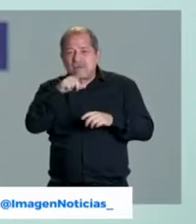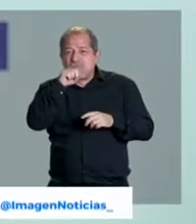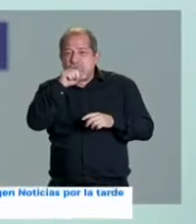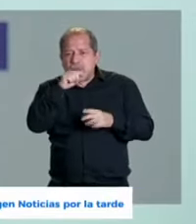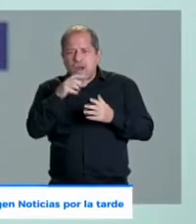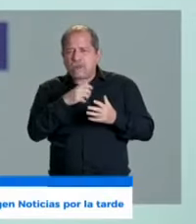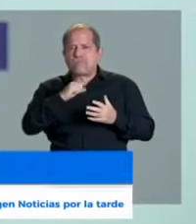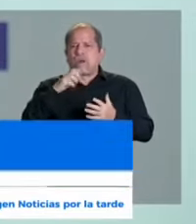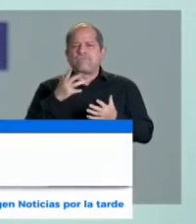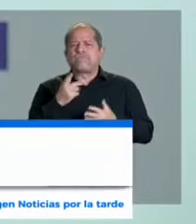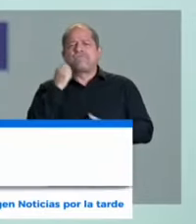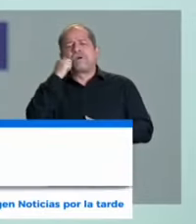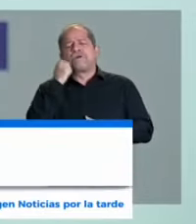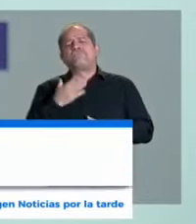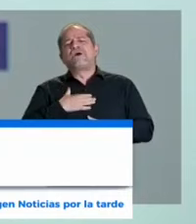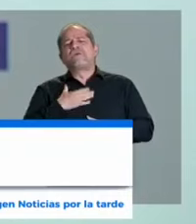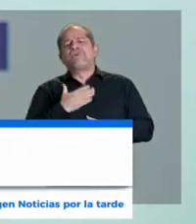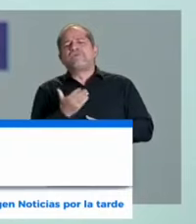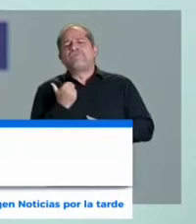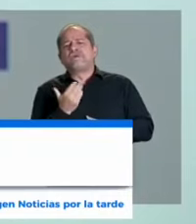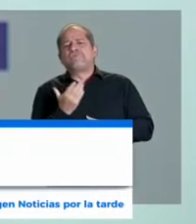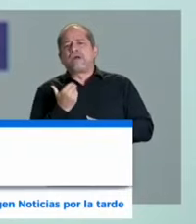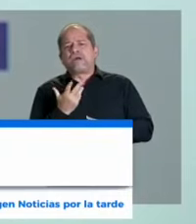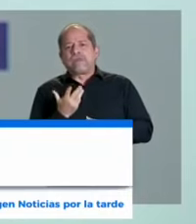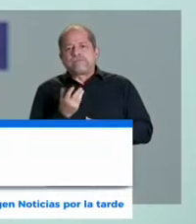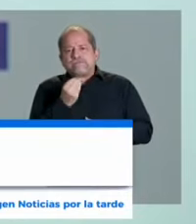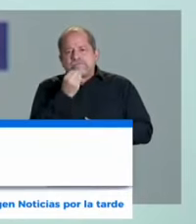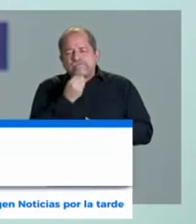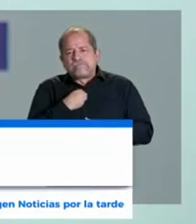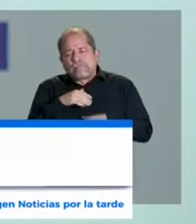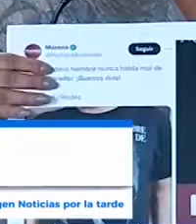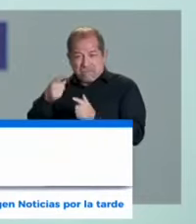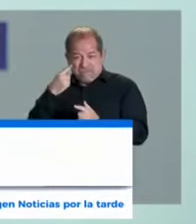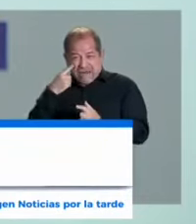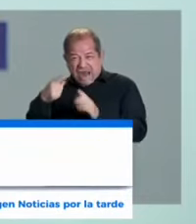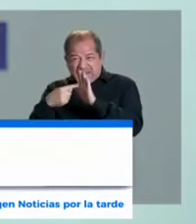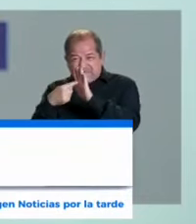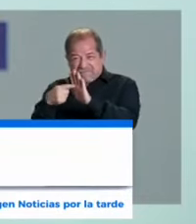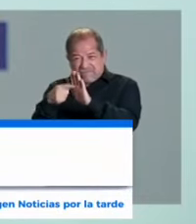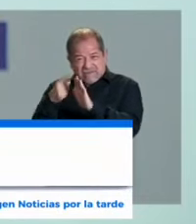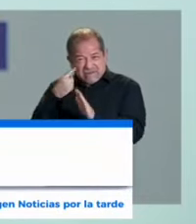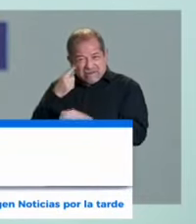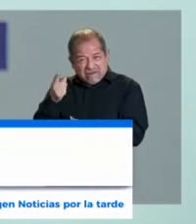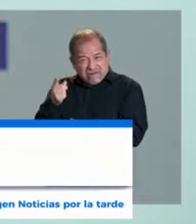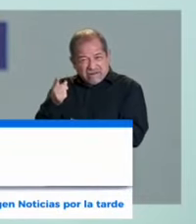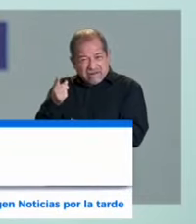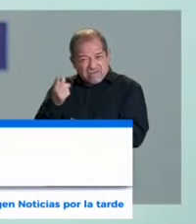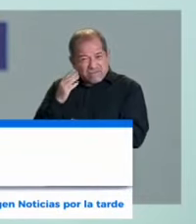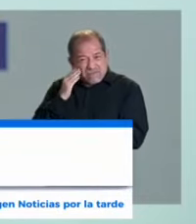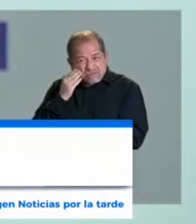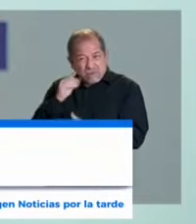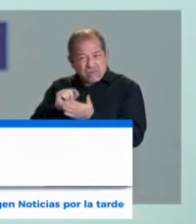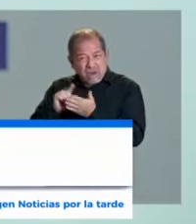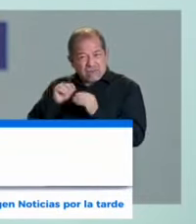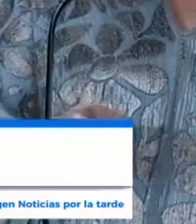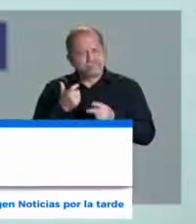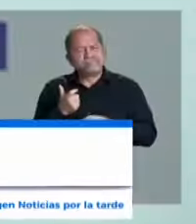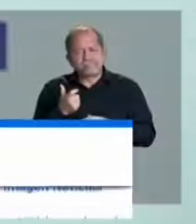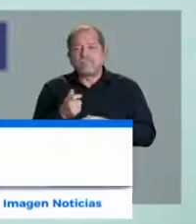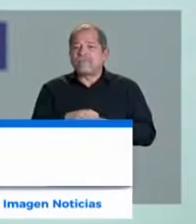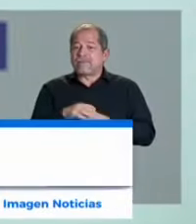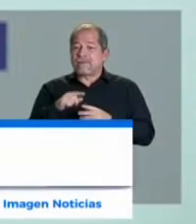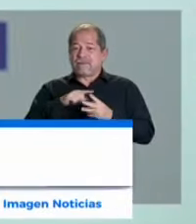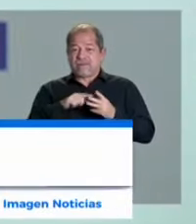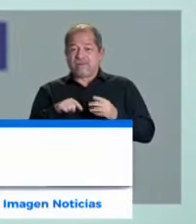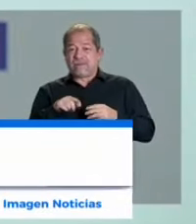Morena te abandonó al no combatir la delincuencia y además le rinden culto a la Santa Muerte.